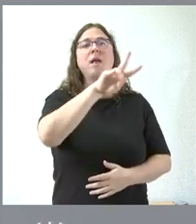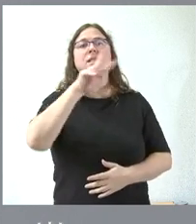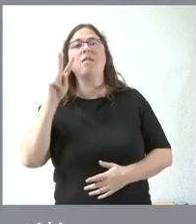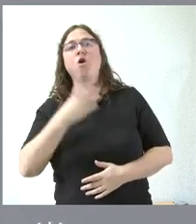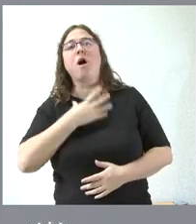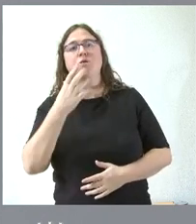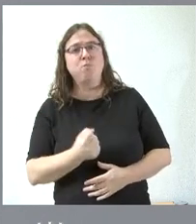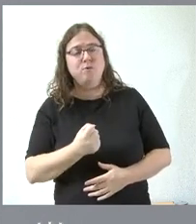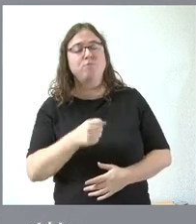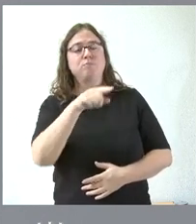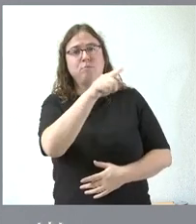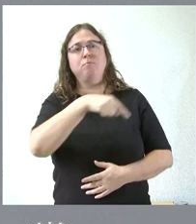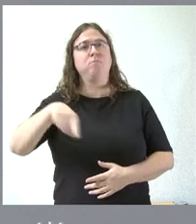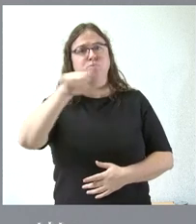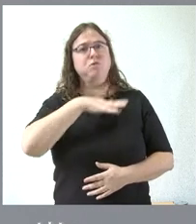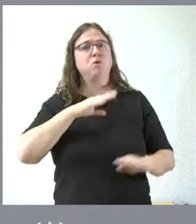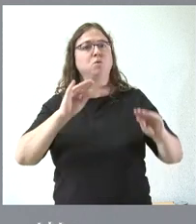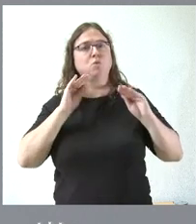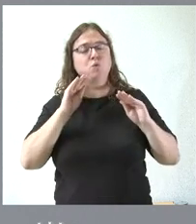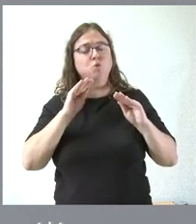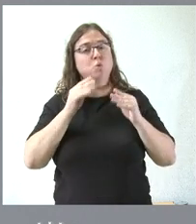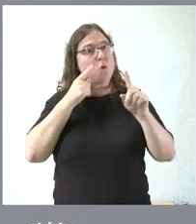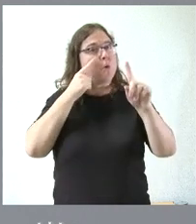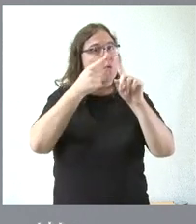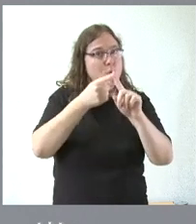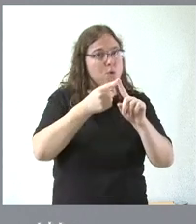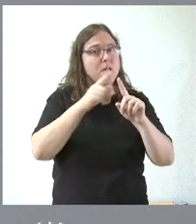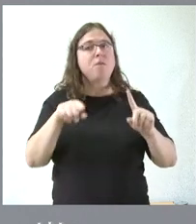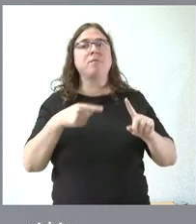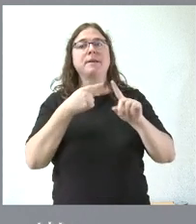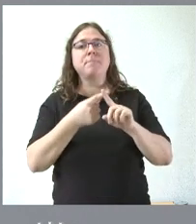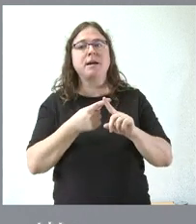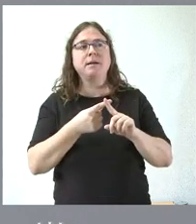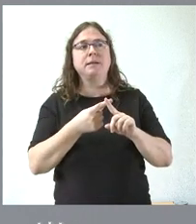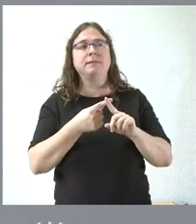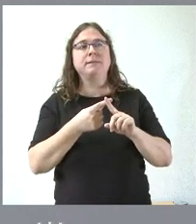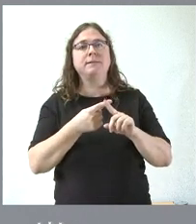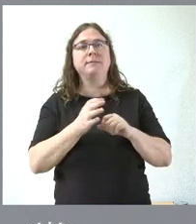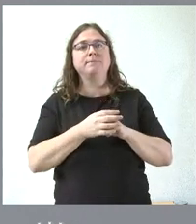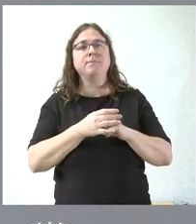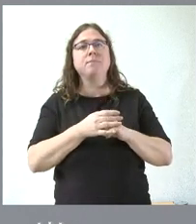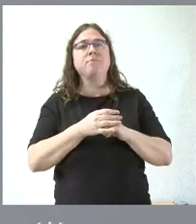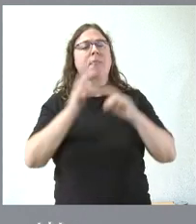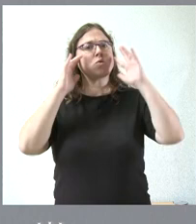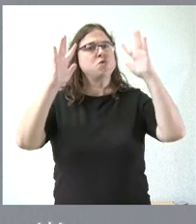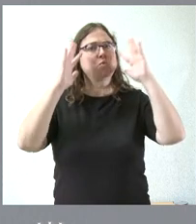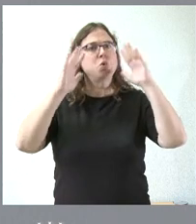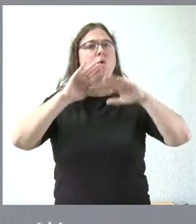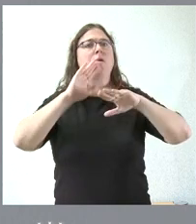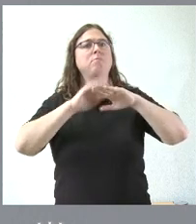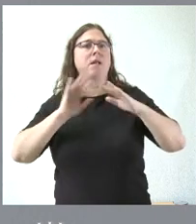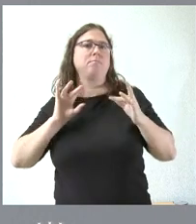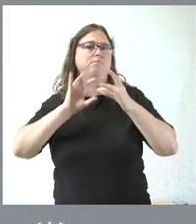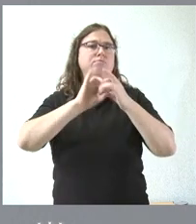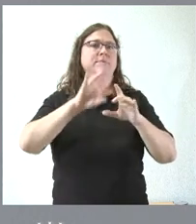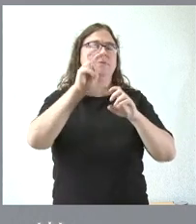2248 municipios pues tienen sus aspiraciones tienen sus eh ambiciones en relación con este